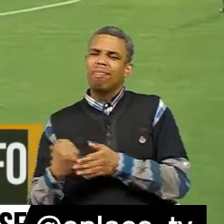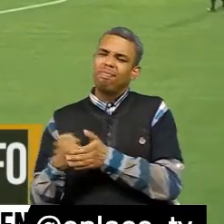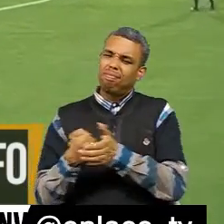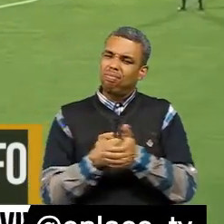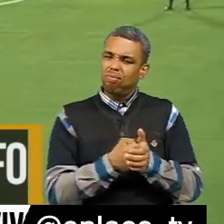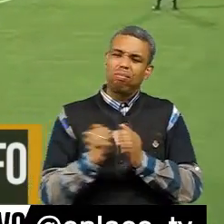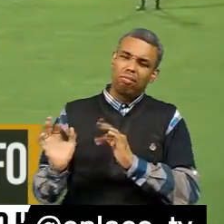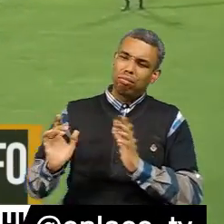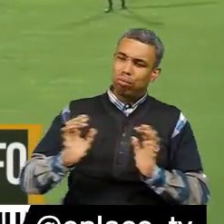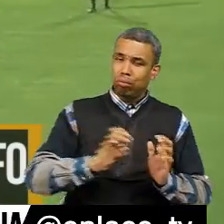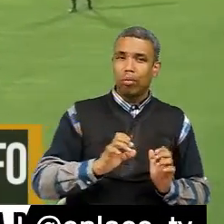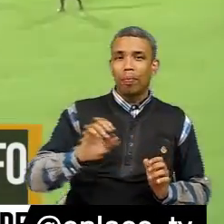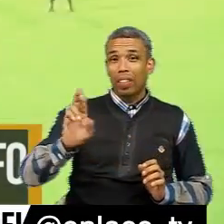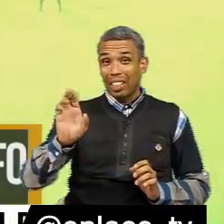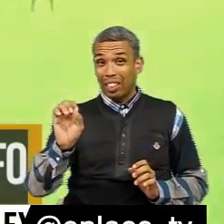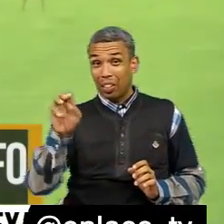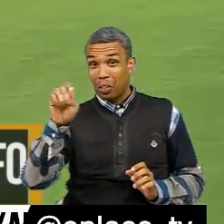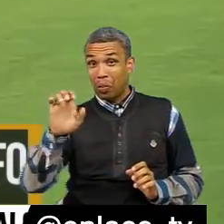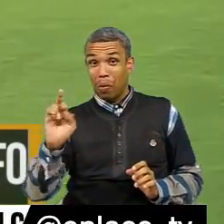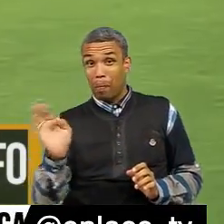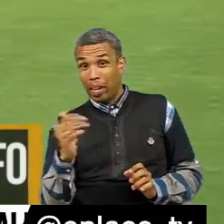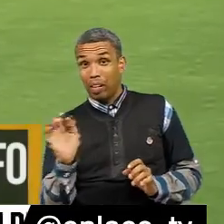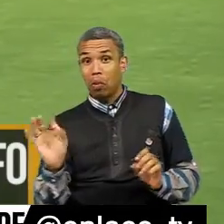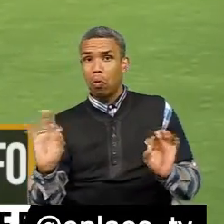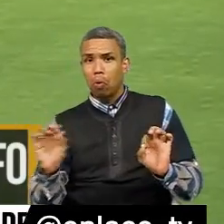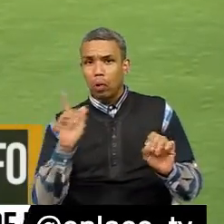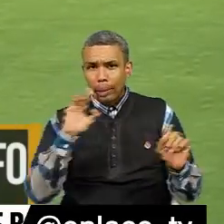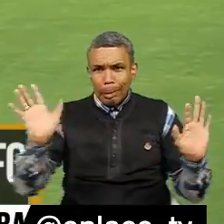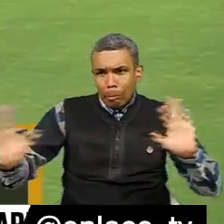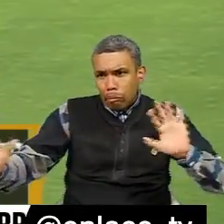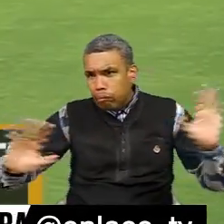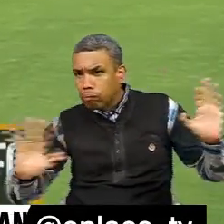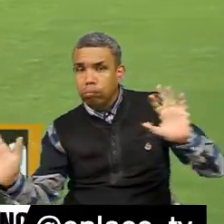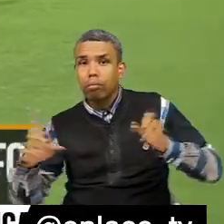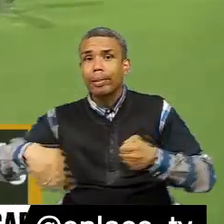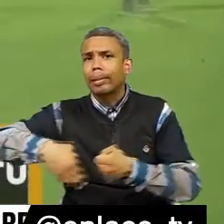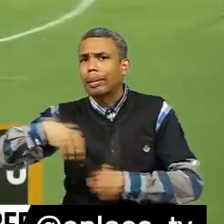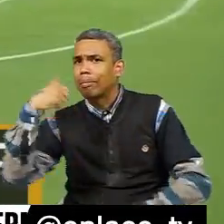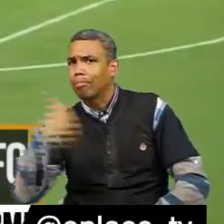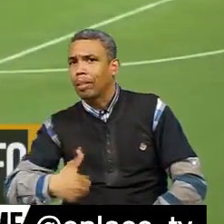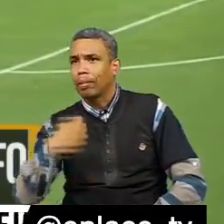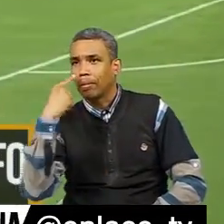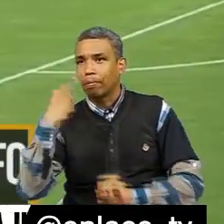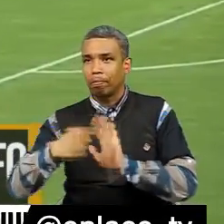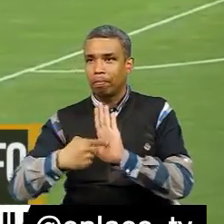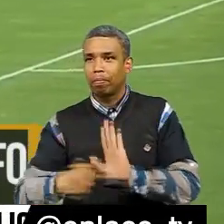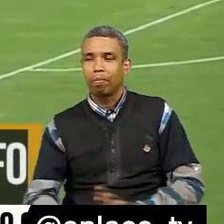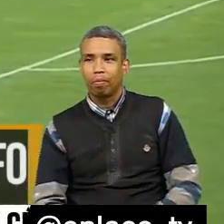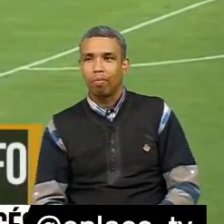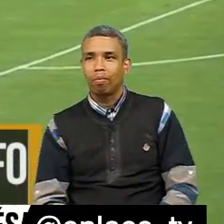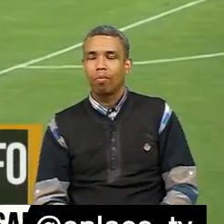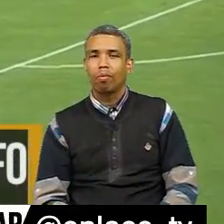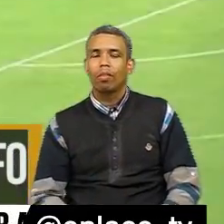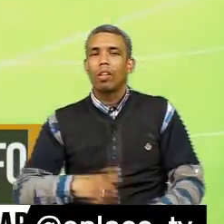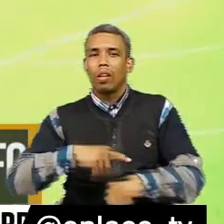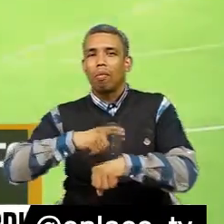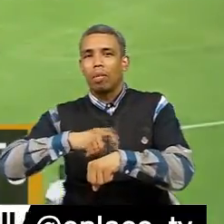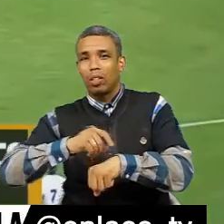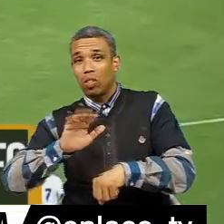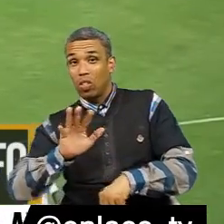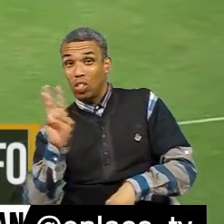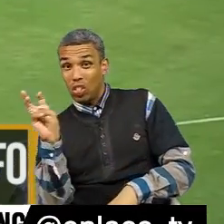y Sergio Romero, pero se encontraron con la habilidad del guardametas visitante Ricardo Jerez. Al minuto 58 del juego,